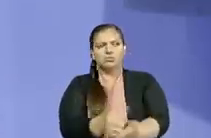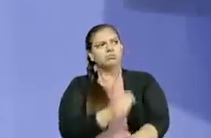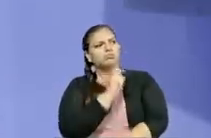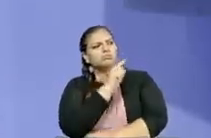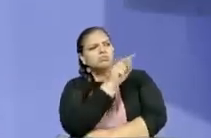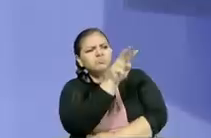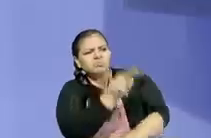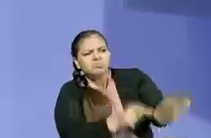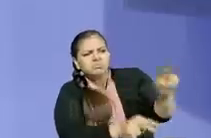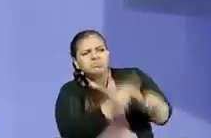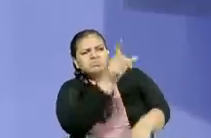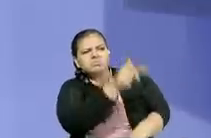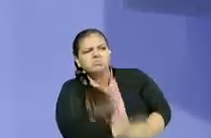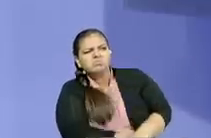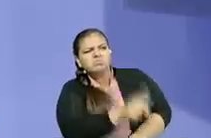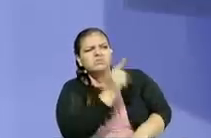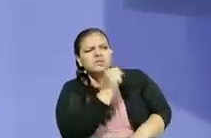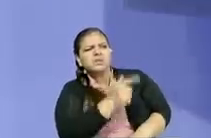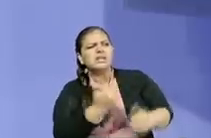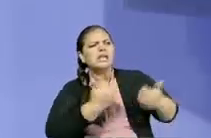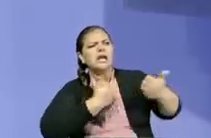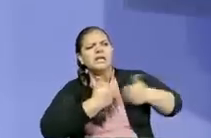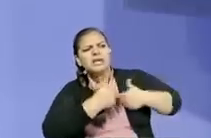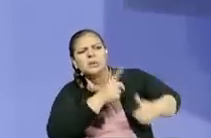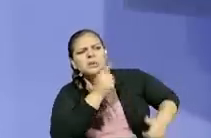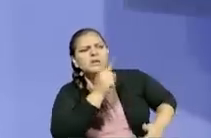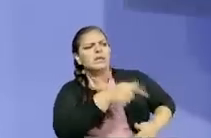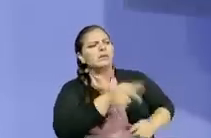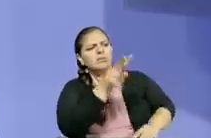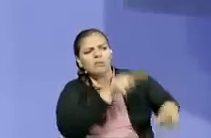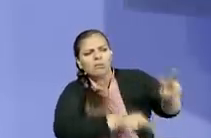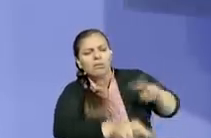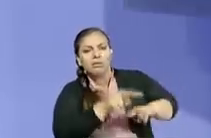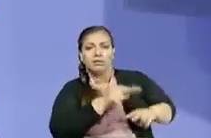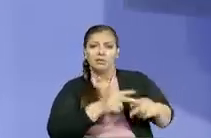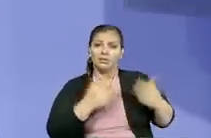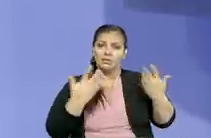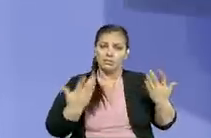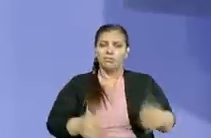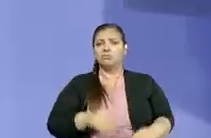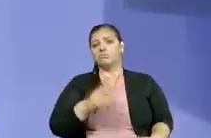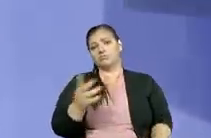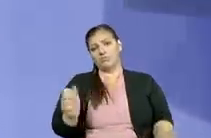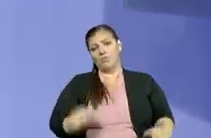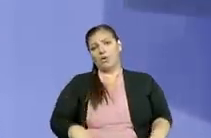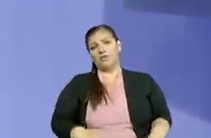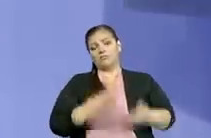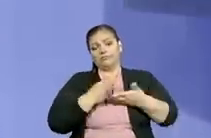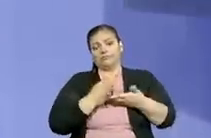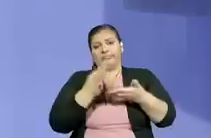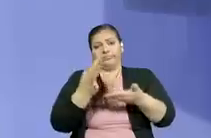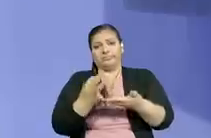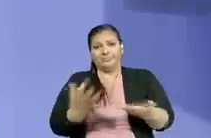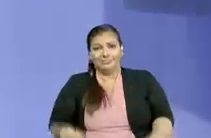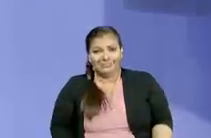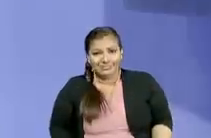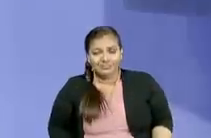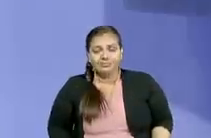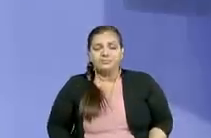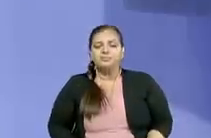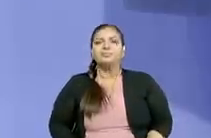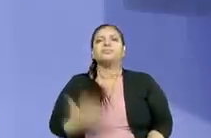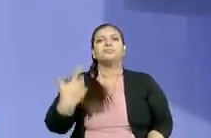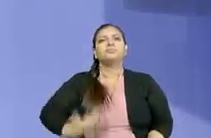quiere ser representada. Pero esa nueva propuesta tiene que cuajar. Mire, unas necesidades